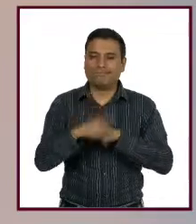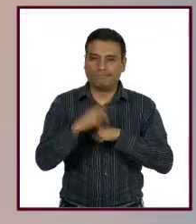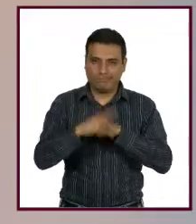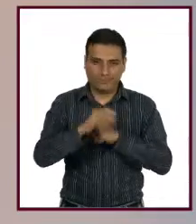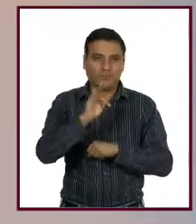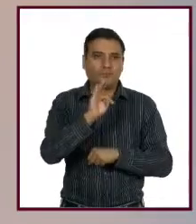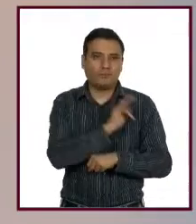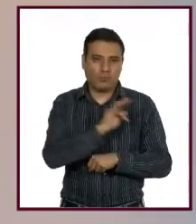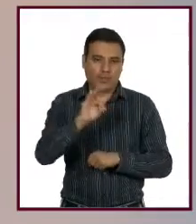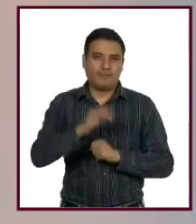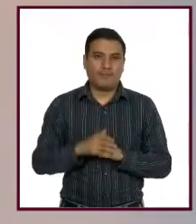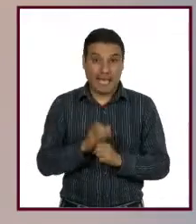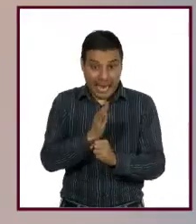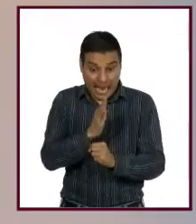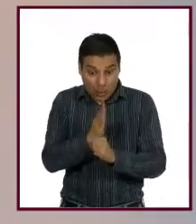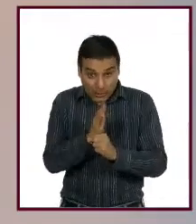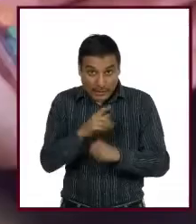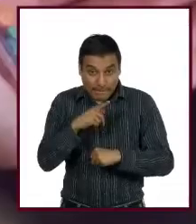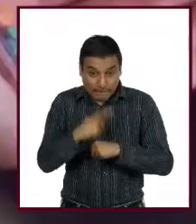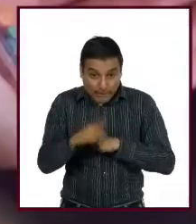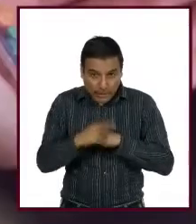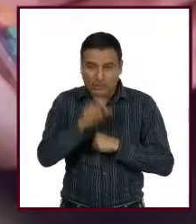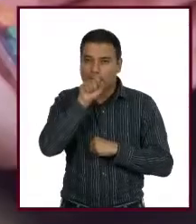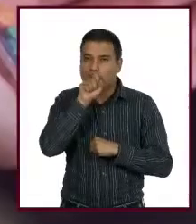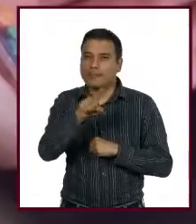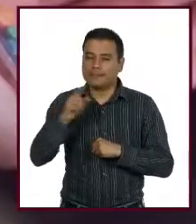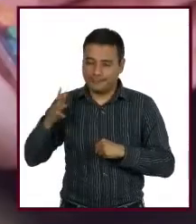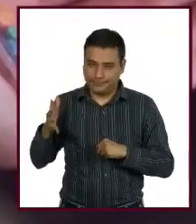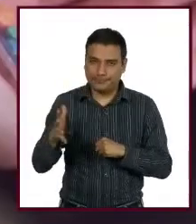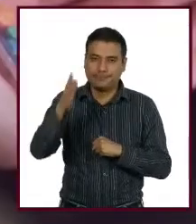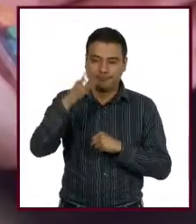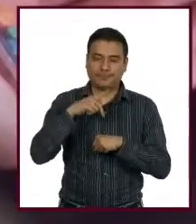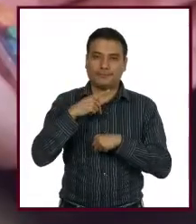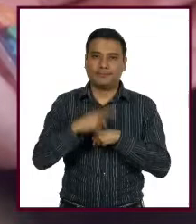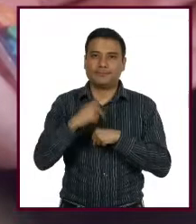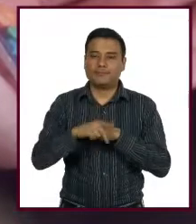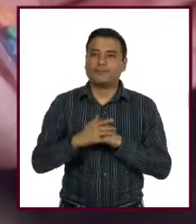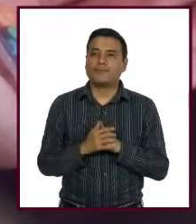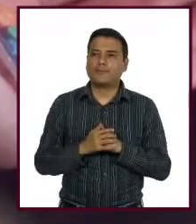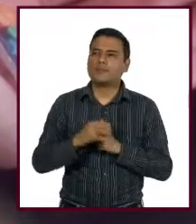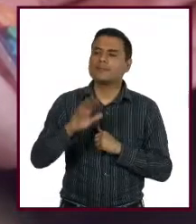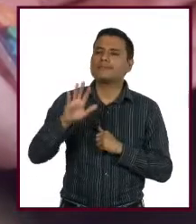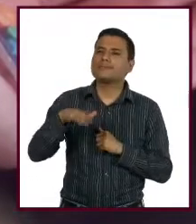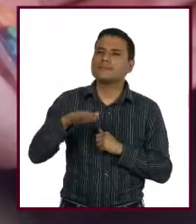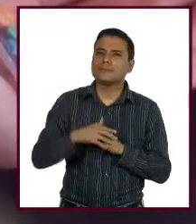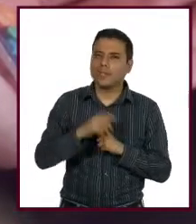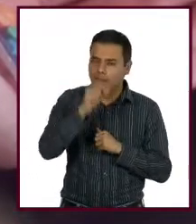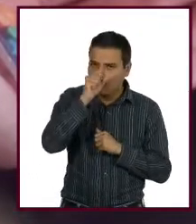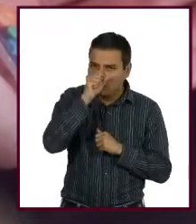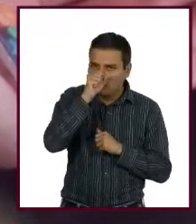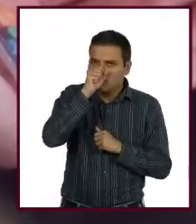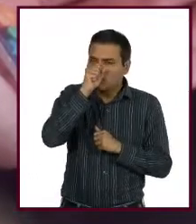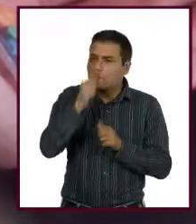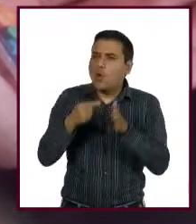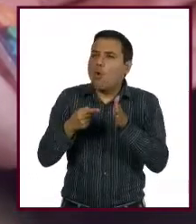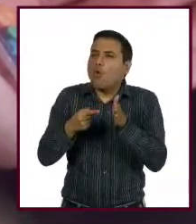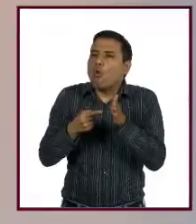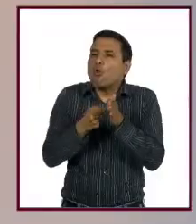a corto como a largo plazo. Consumirlo una sola vez, ¿qué nos puede provocar?